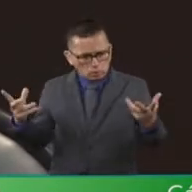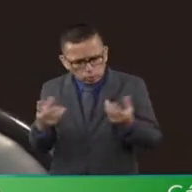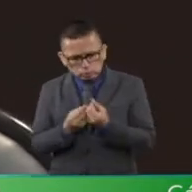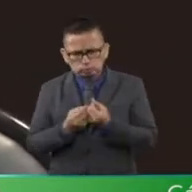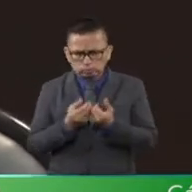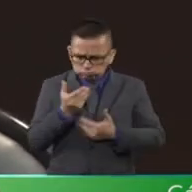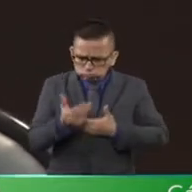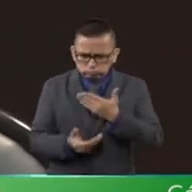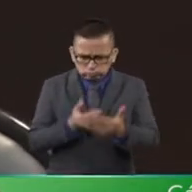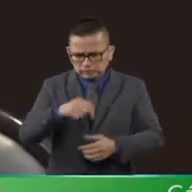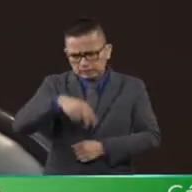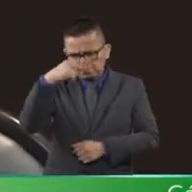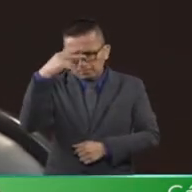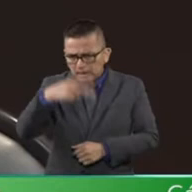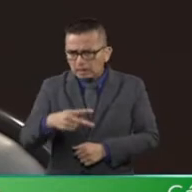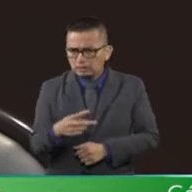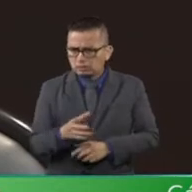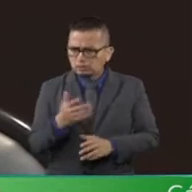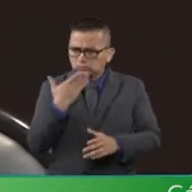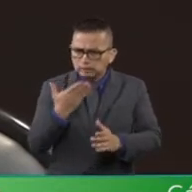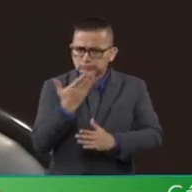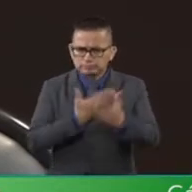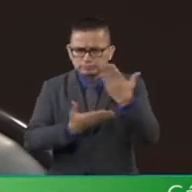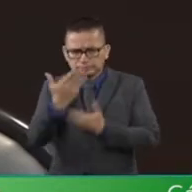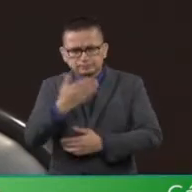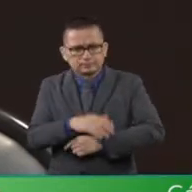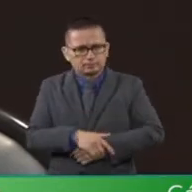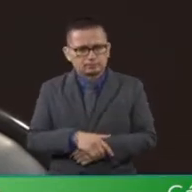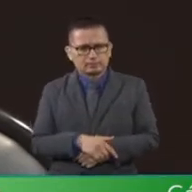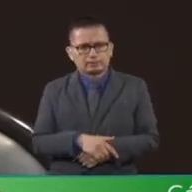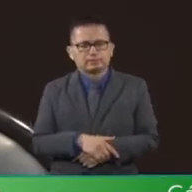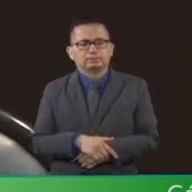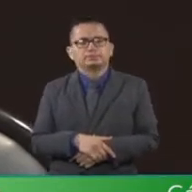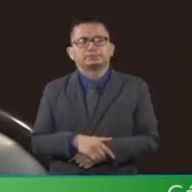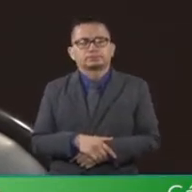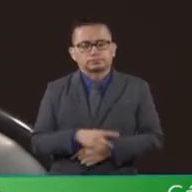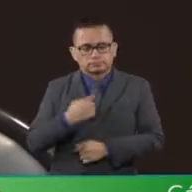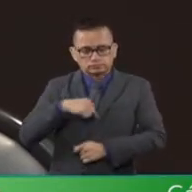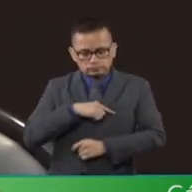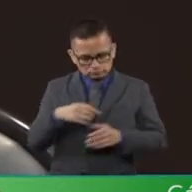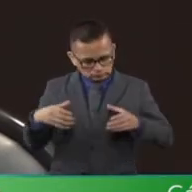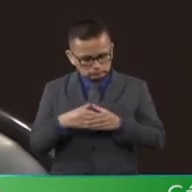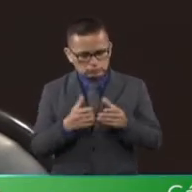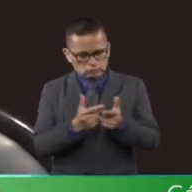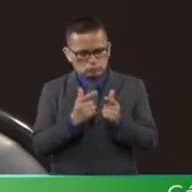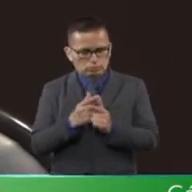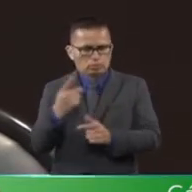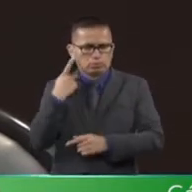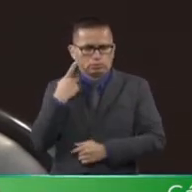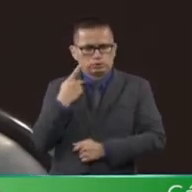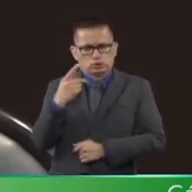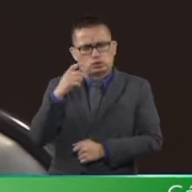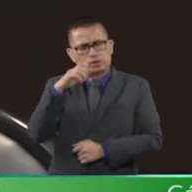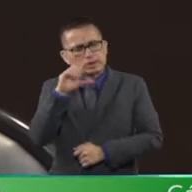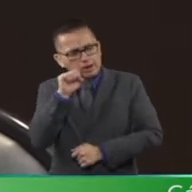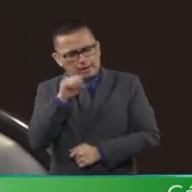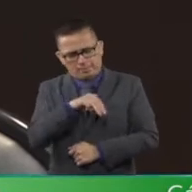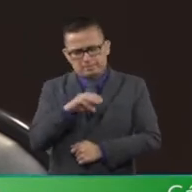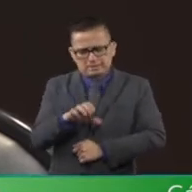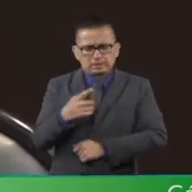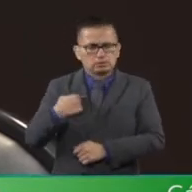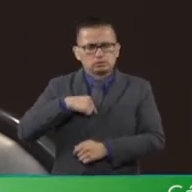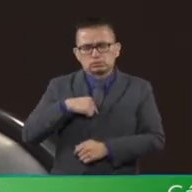esta nuestra República en la bancada de naranja nos pronunciamos en contra del centralismo y la